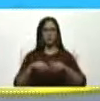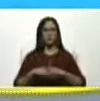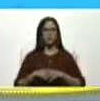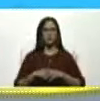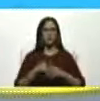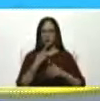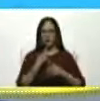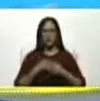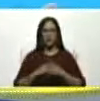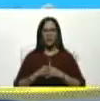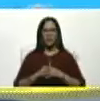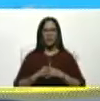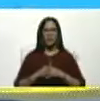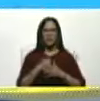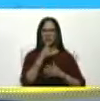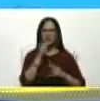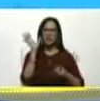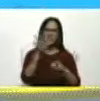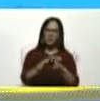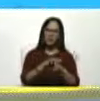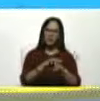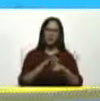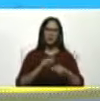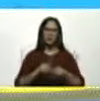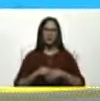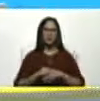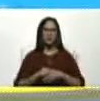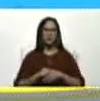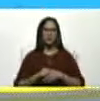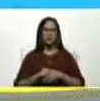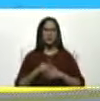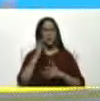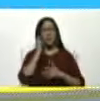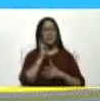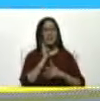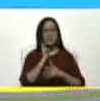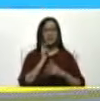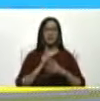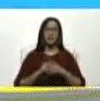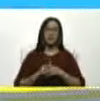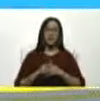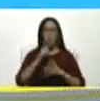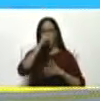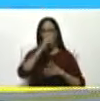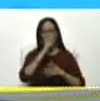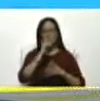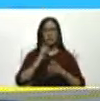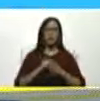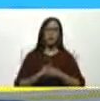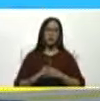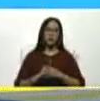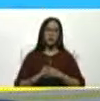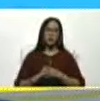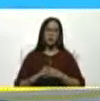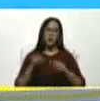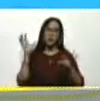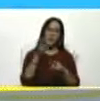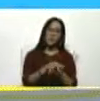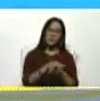le dije, ¿y quién te cayó encima? Los fascistas, los odiadores, los que